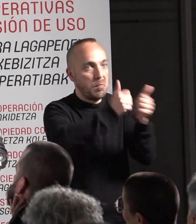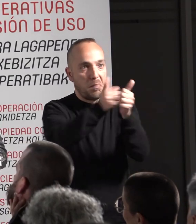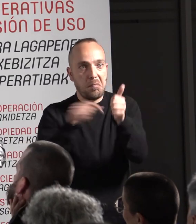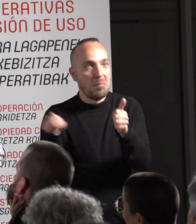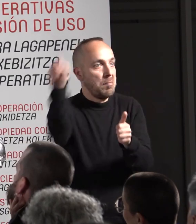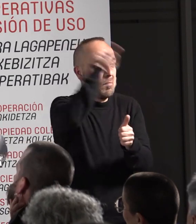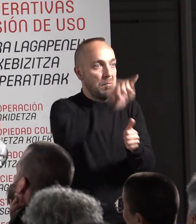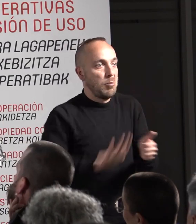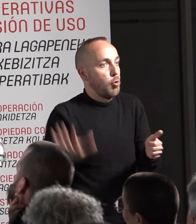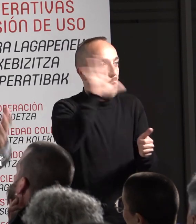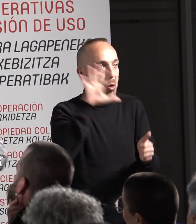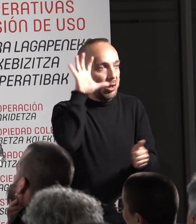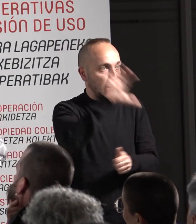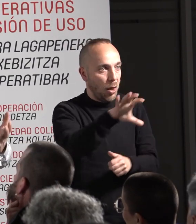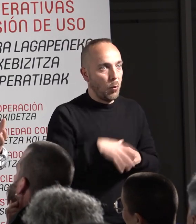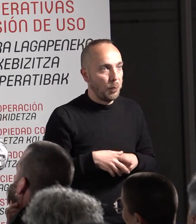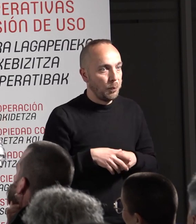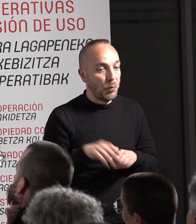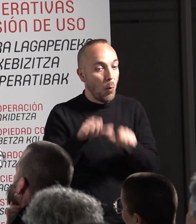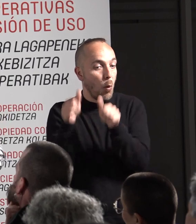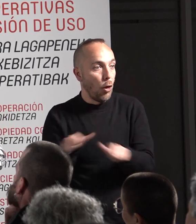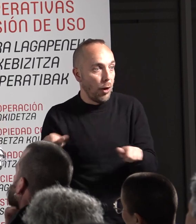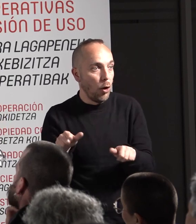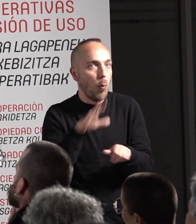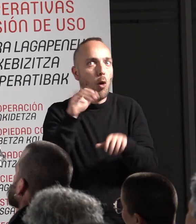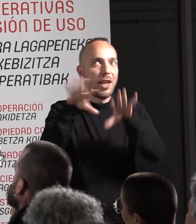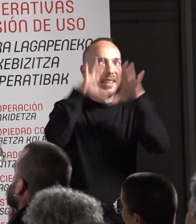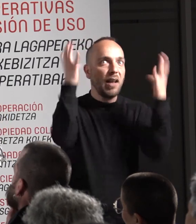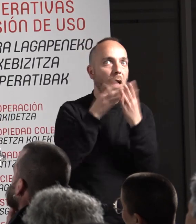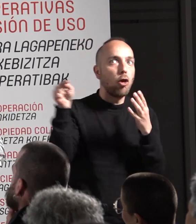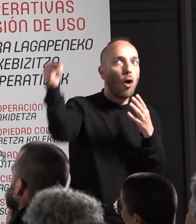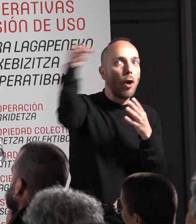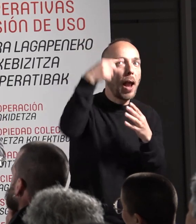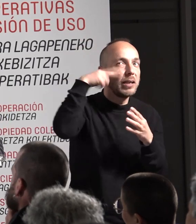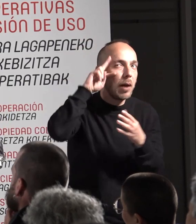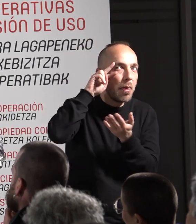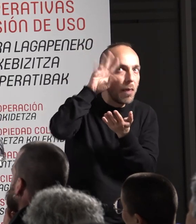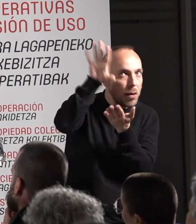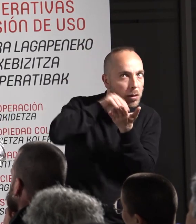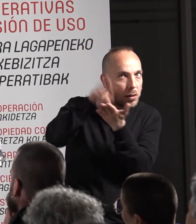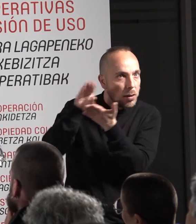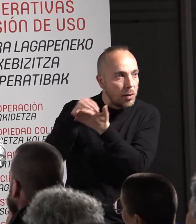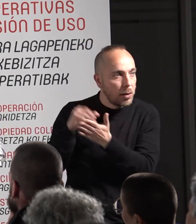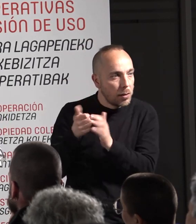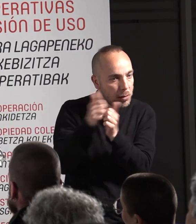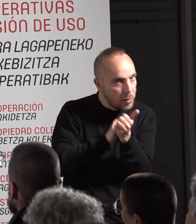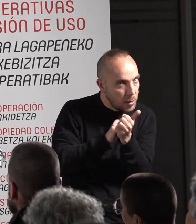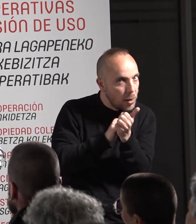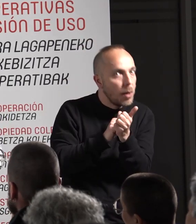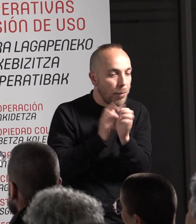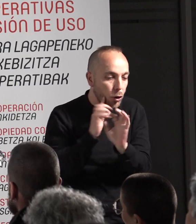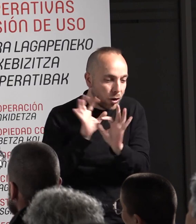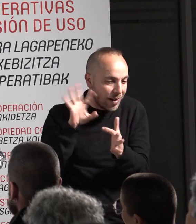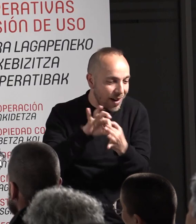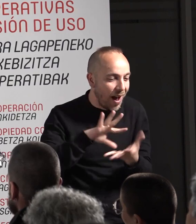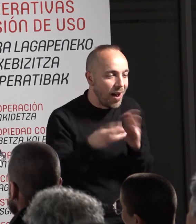Estado. Modelo que evidentemente bebe de las experiencias internacionales, pero que se singularizó mucho, digamos, a partir del trabajo de